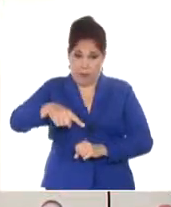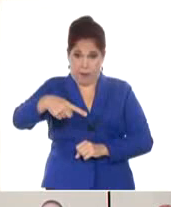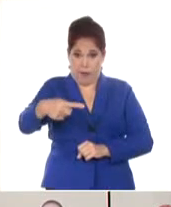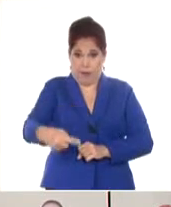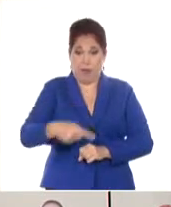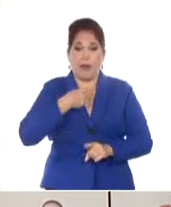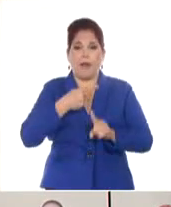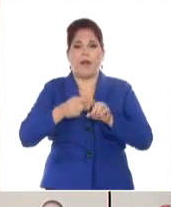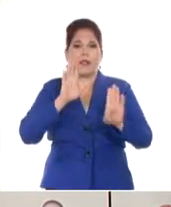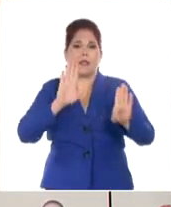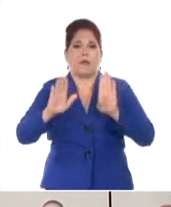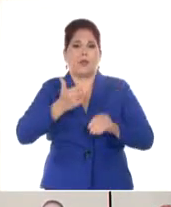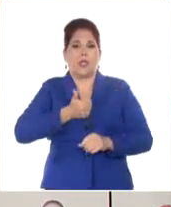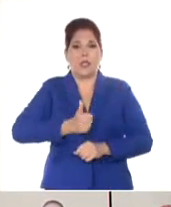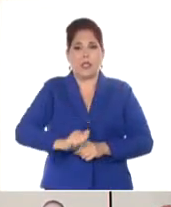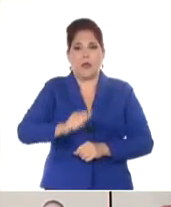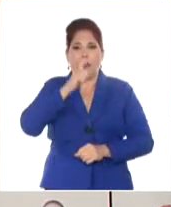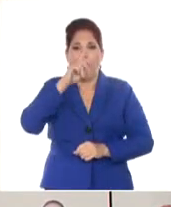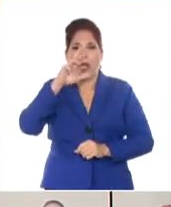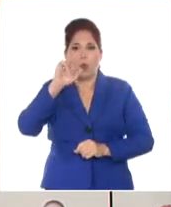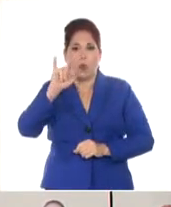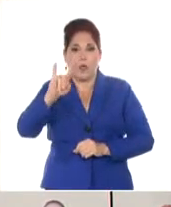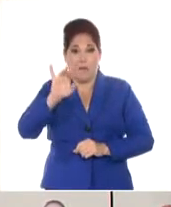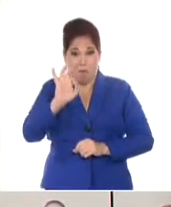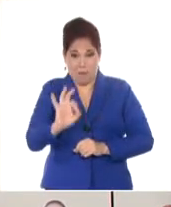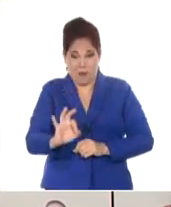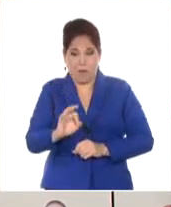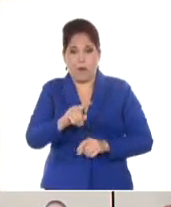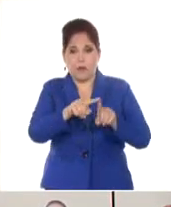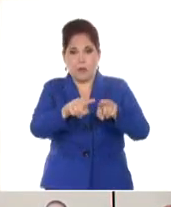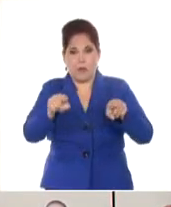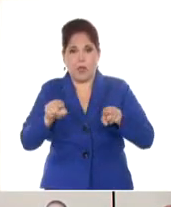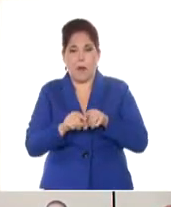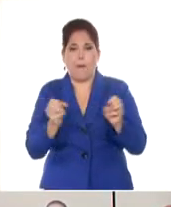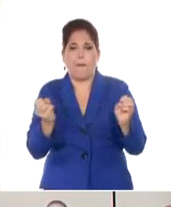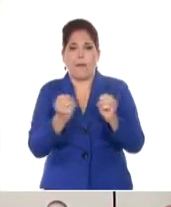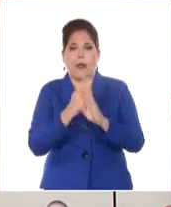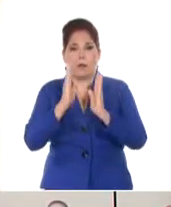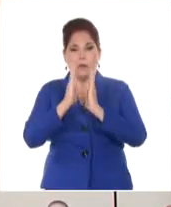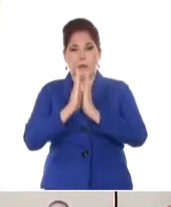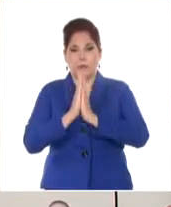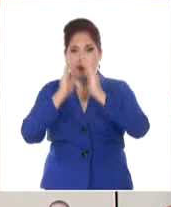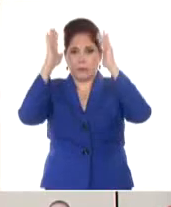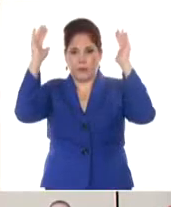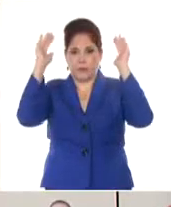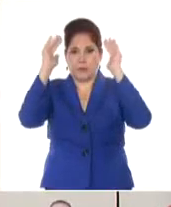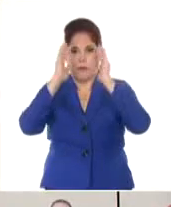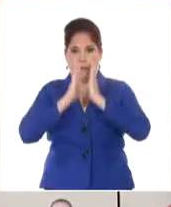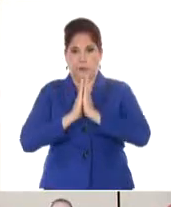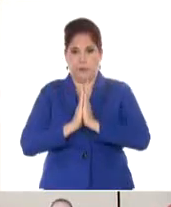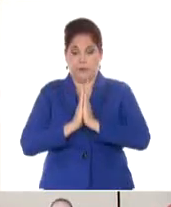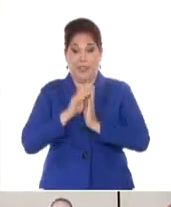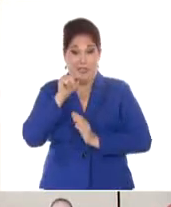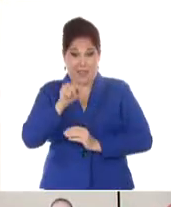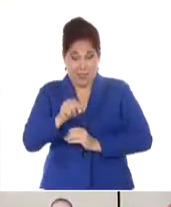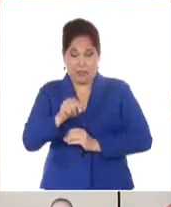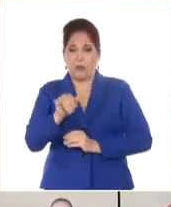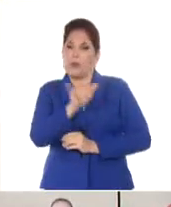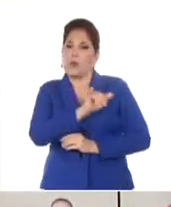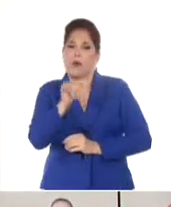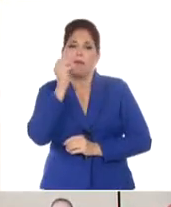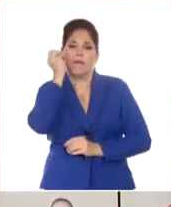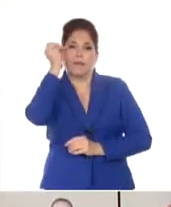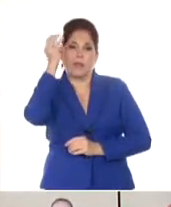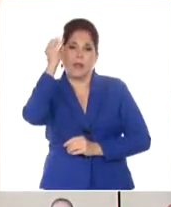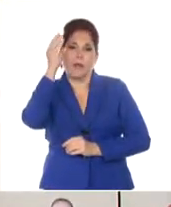la exposición Hijos de Darwin estará abierta al público en el Salón Blanco del Convento de San Francisco de Asís. La muestra forma parte de las